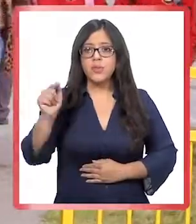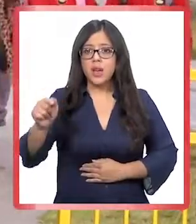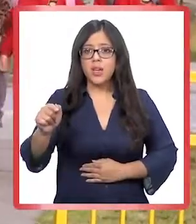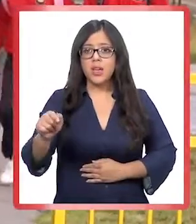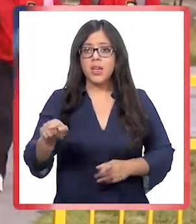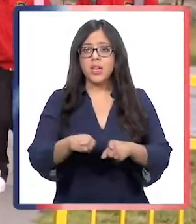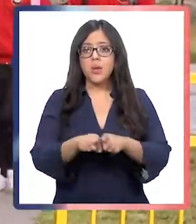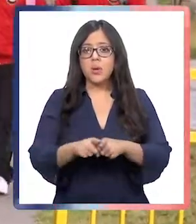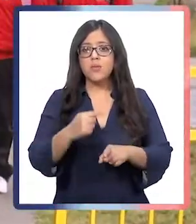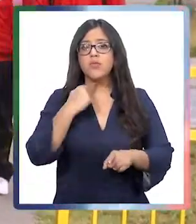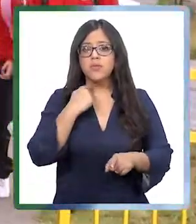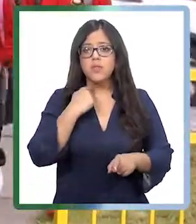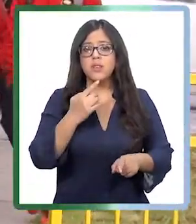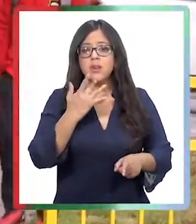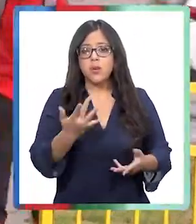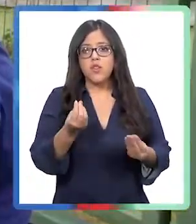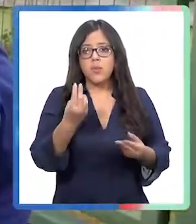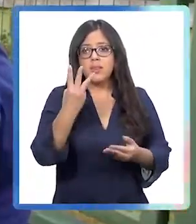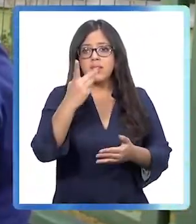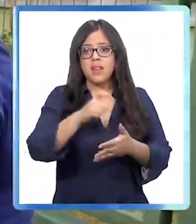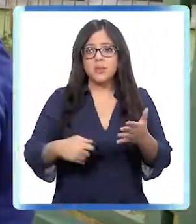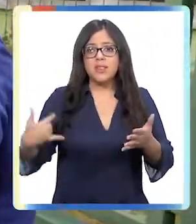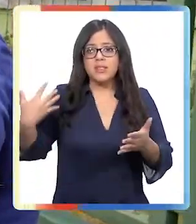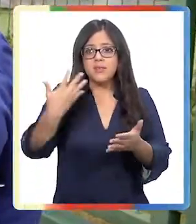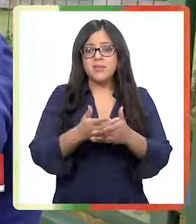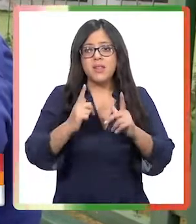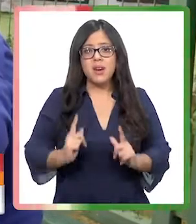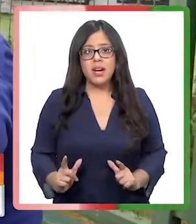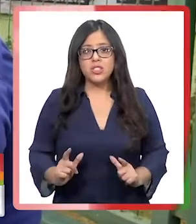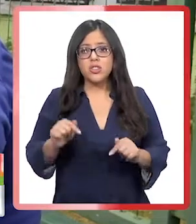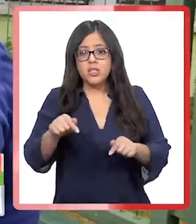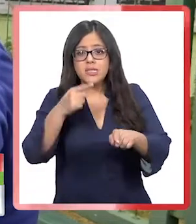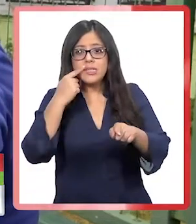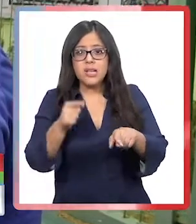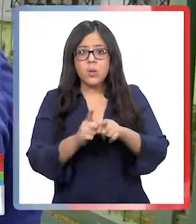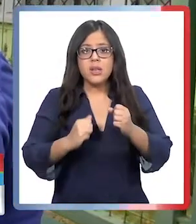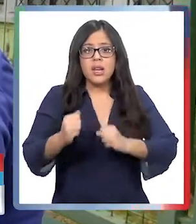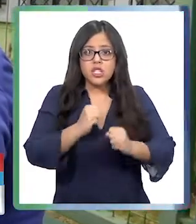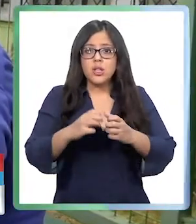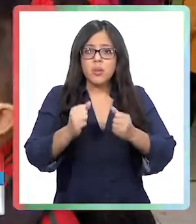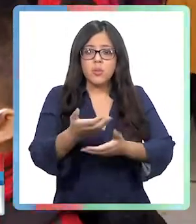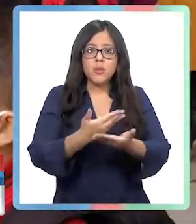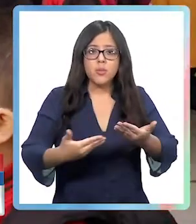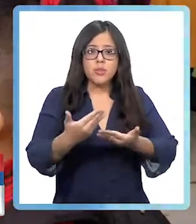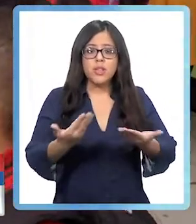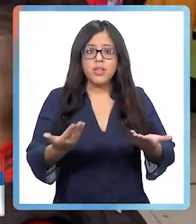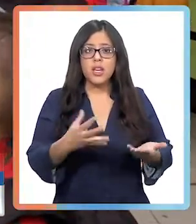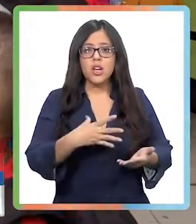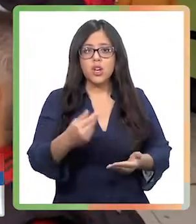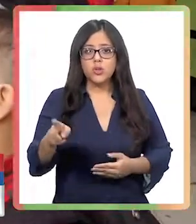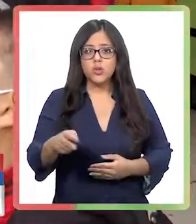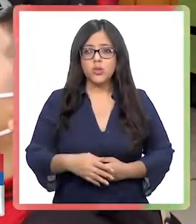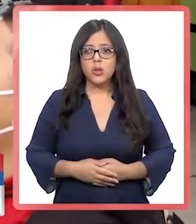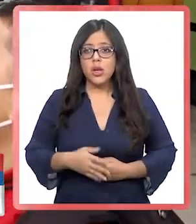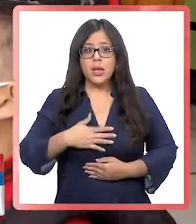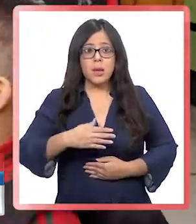afectado porque no compartimos un niño en tres meses de vacaciones el ansioso esperando retomar las clases para compartir con los amigos mi hijo no me dejó dormir hoy día